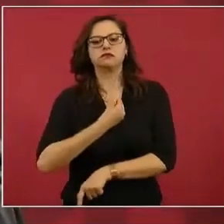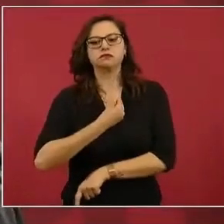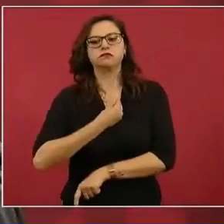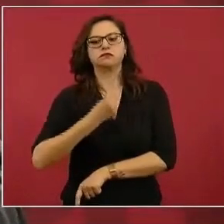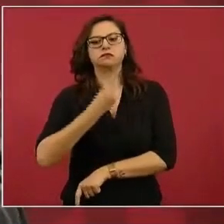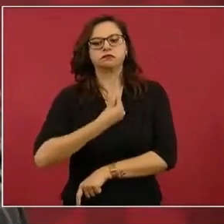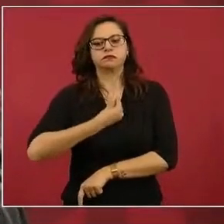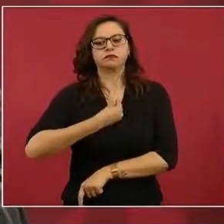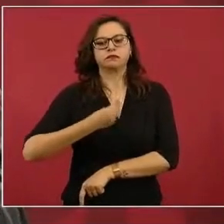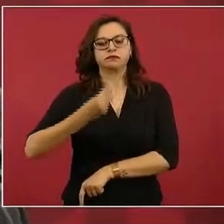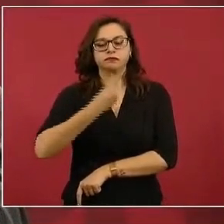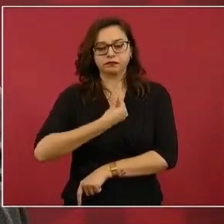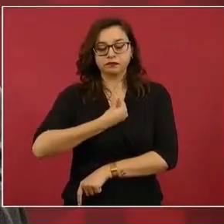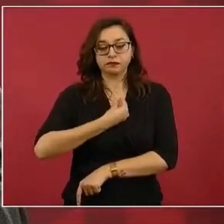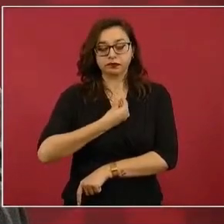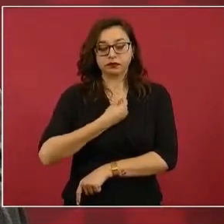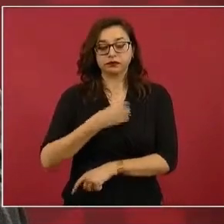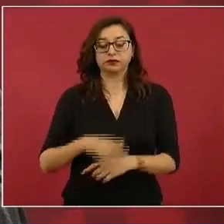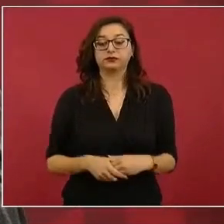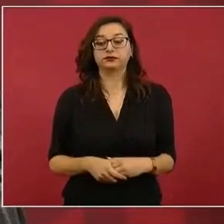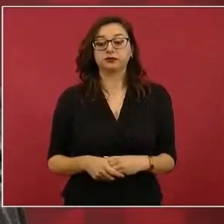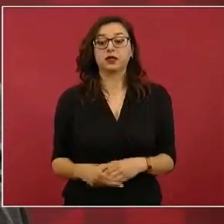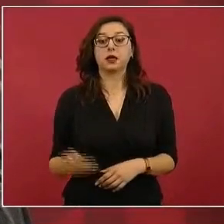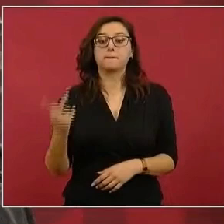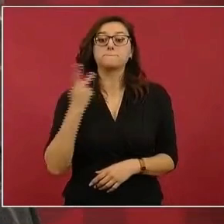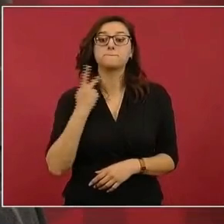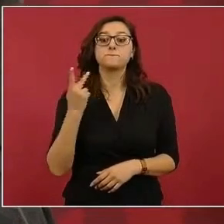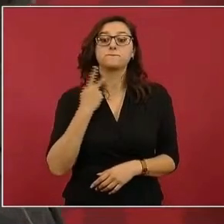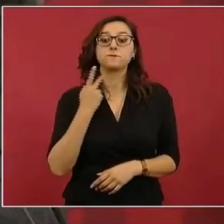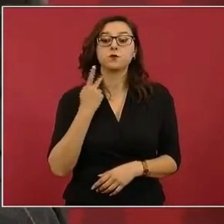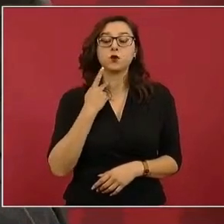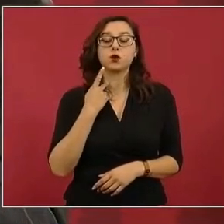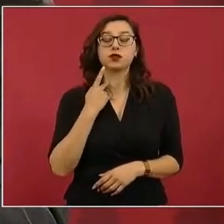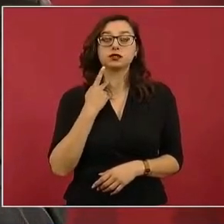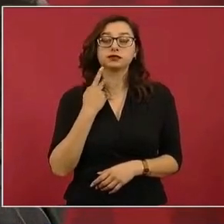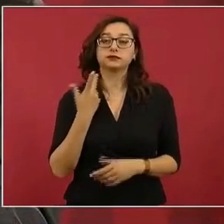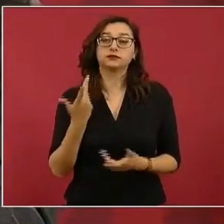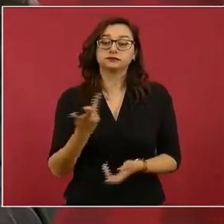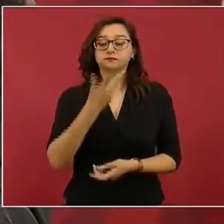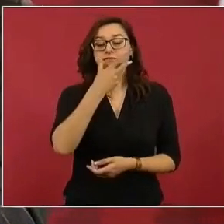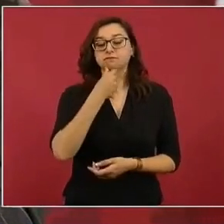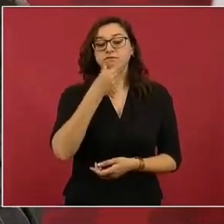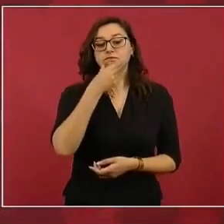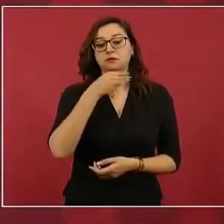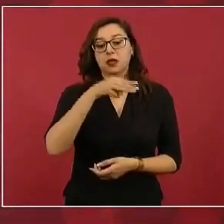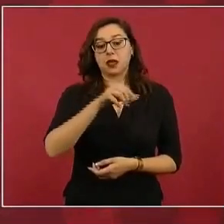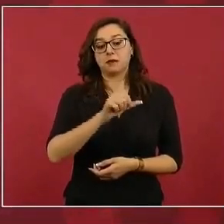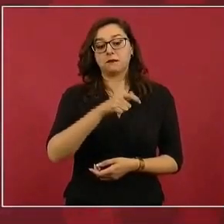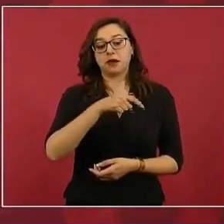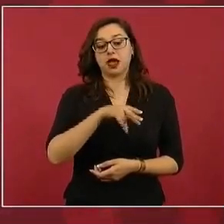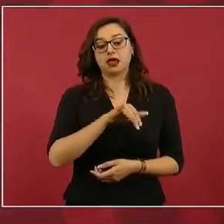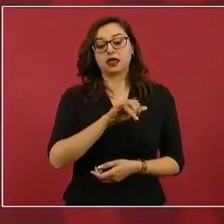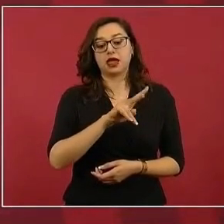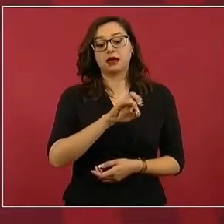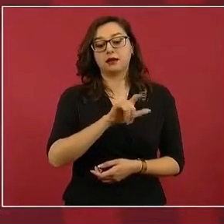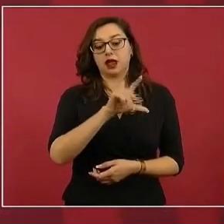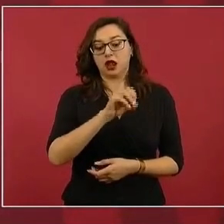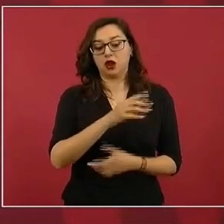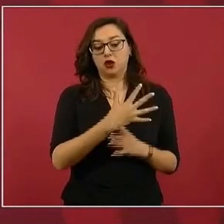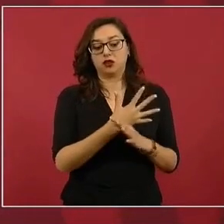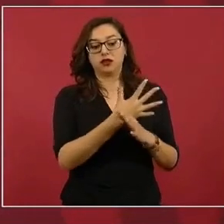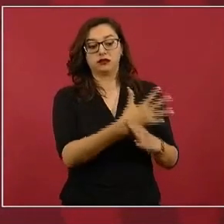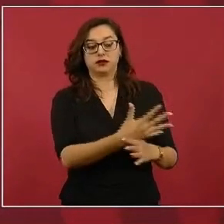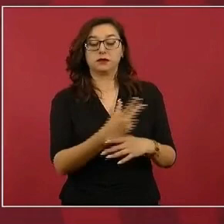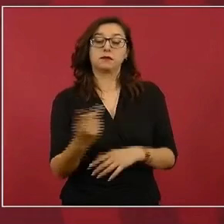Y en política, como decía Maquiavelo, es virtud y fortuna.